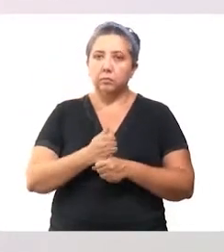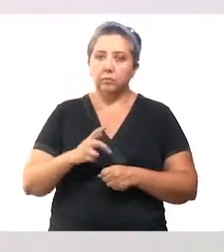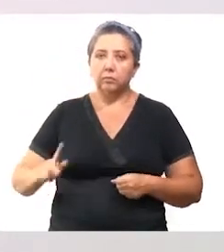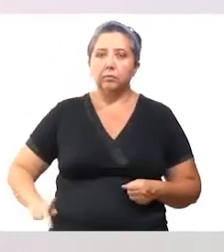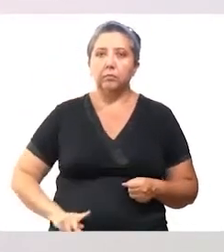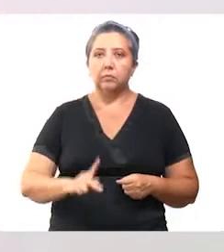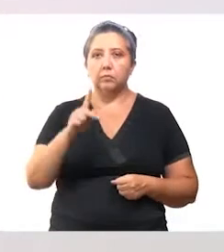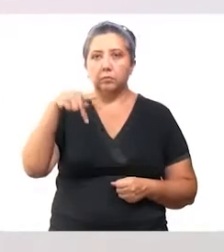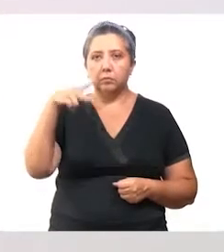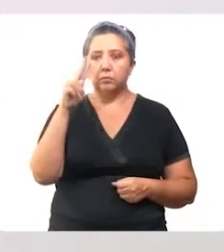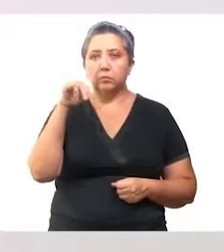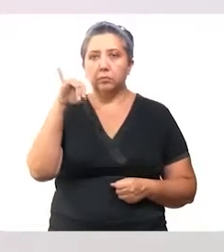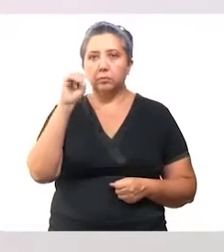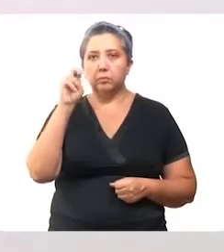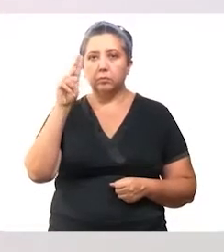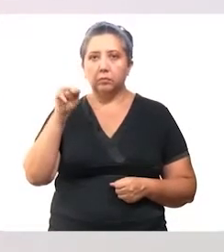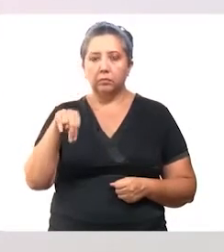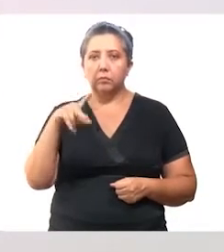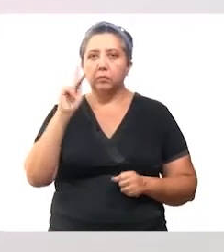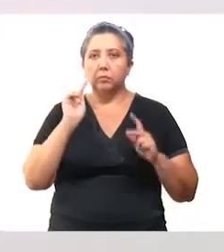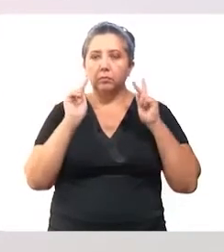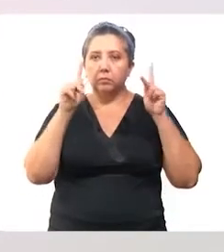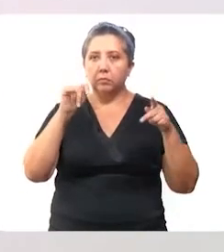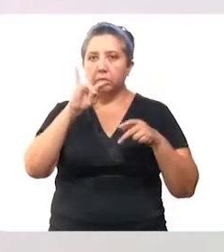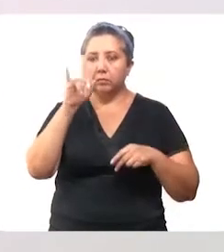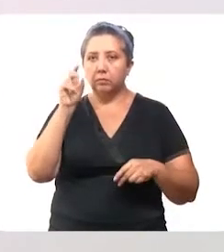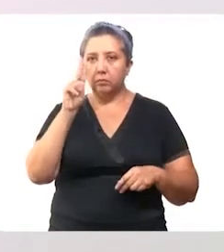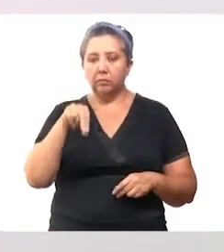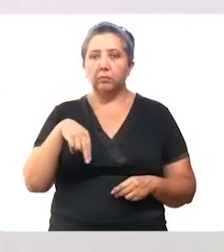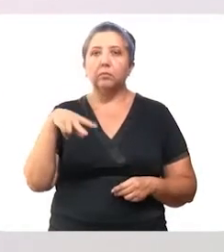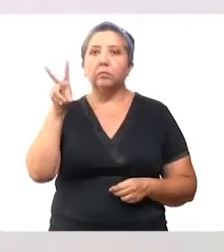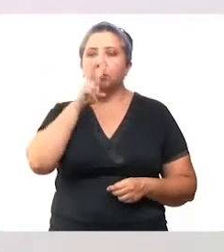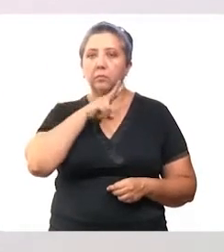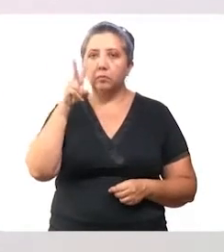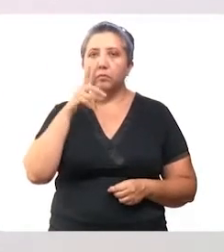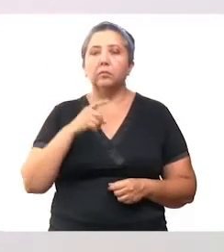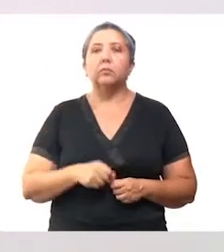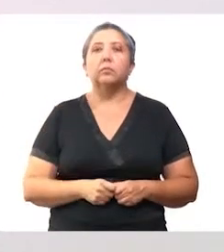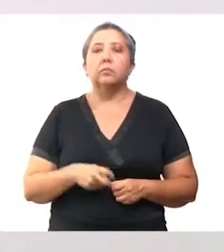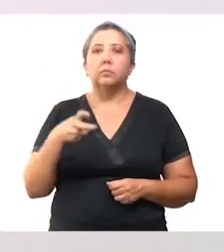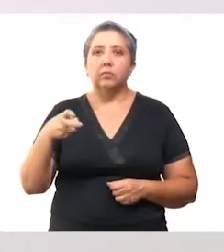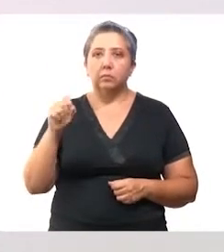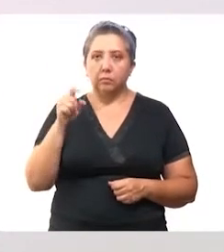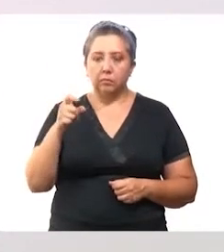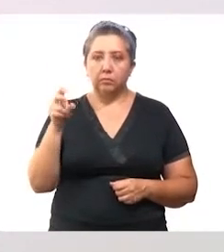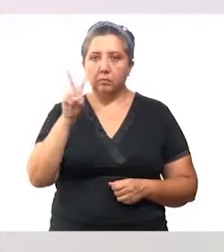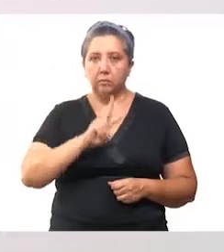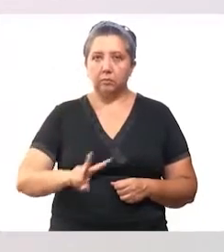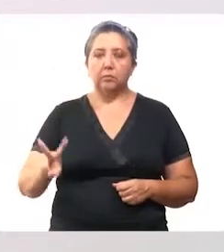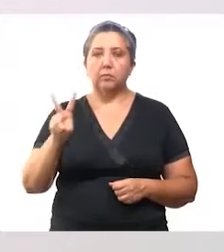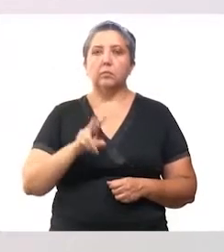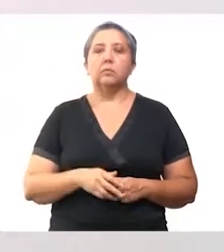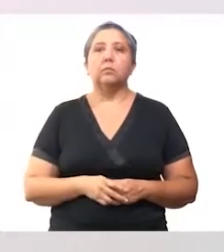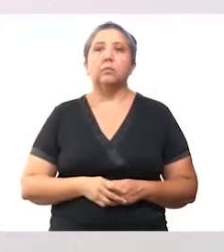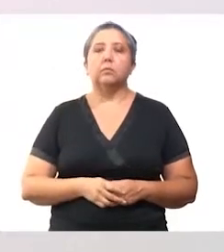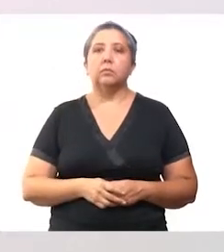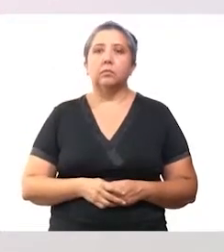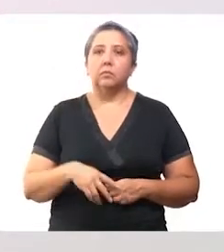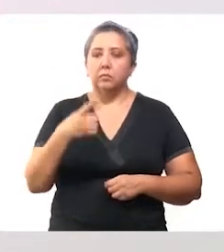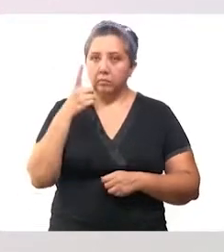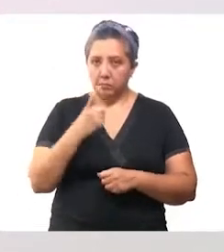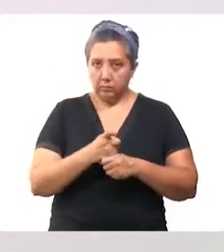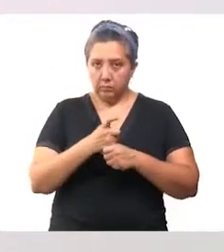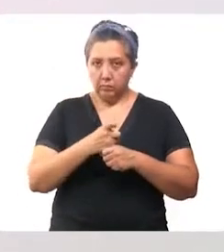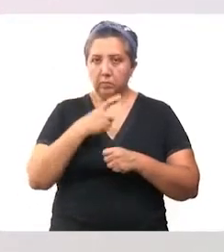los municipios de Canacín, Progreso, Tizimín y Valladolid a partir de ese mismo viernes. La aplicación